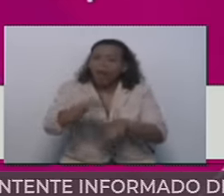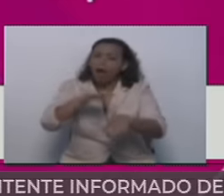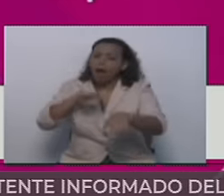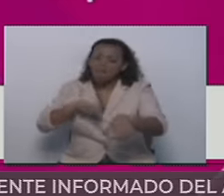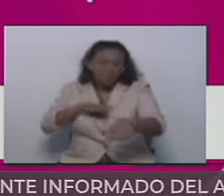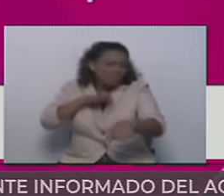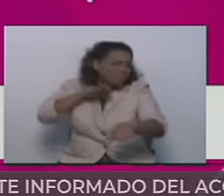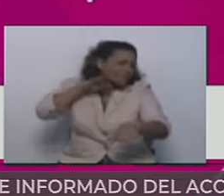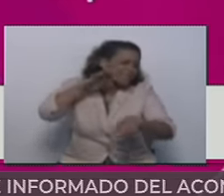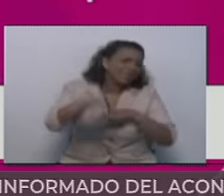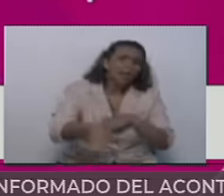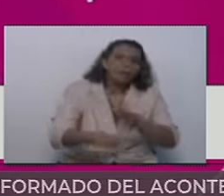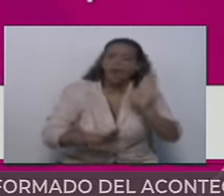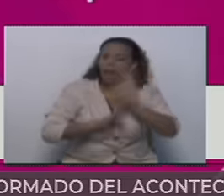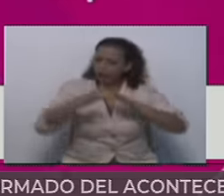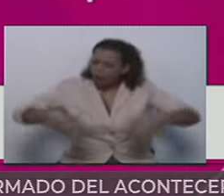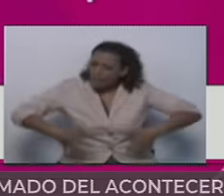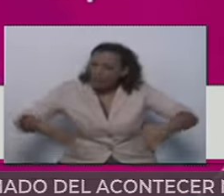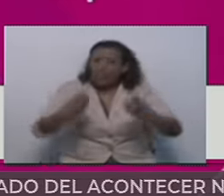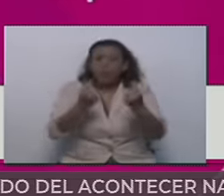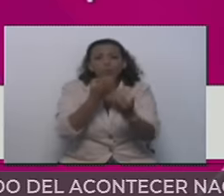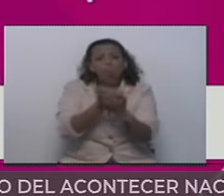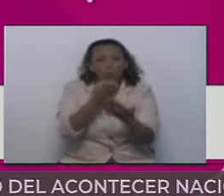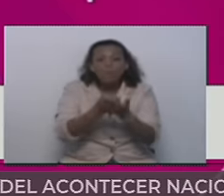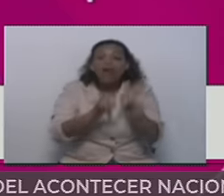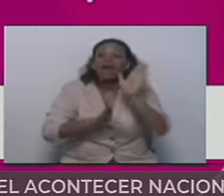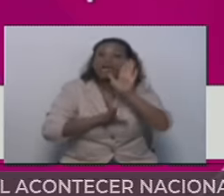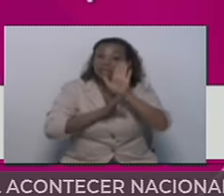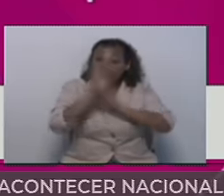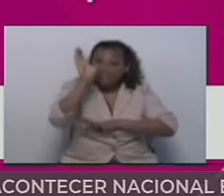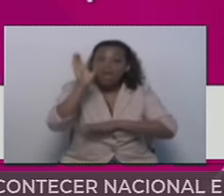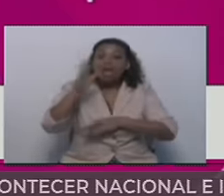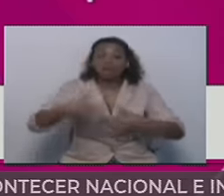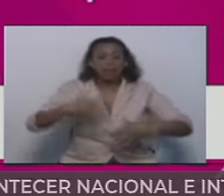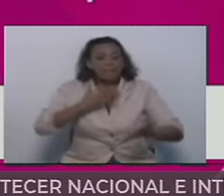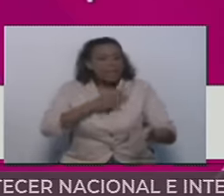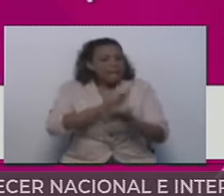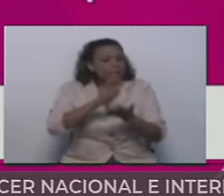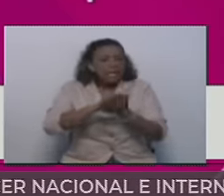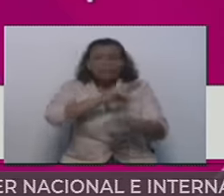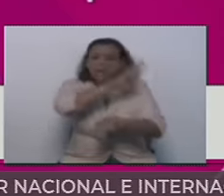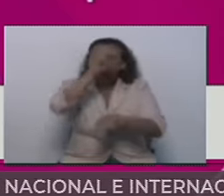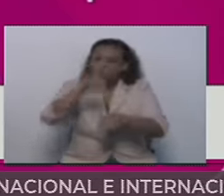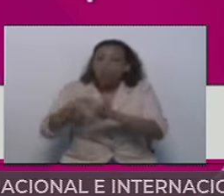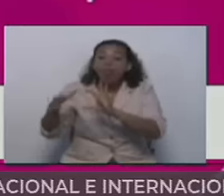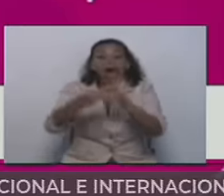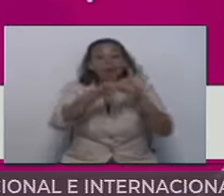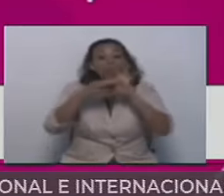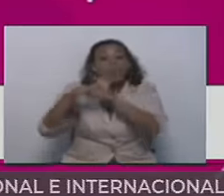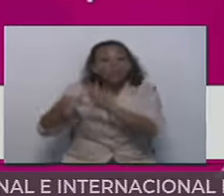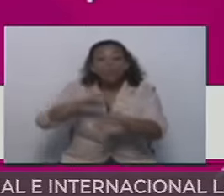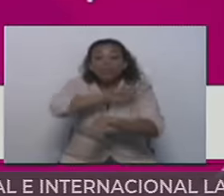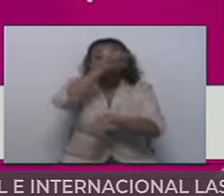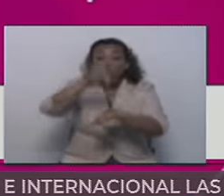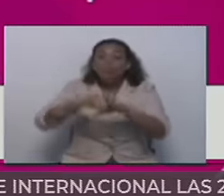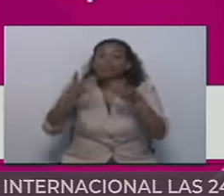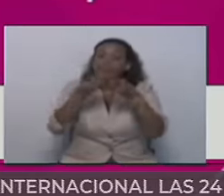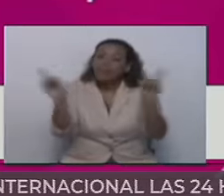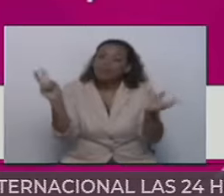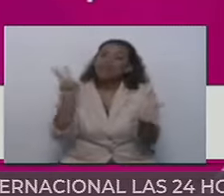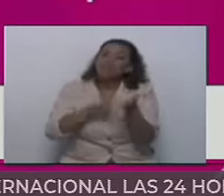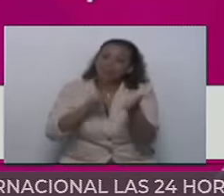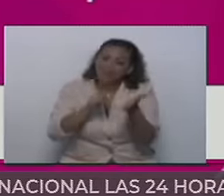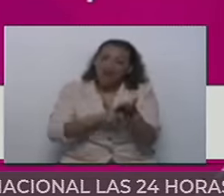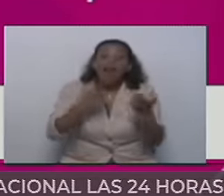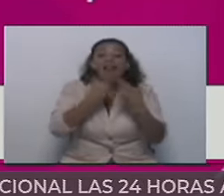paz, la prosperidad económica, el crecimiento, la armonía nacional, la unión nacional, la democracia verdadera,